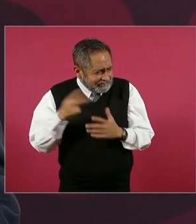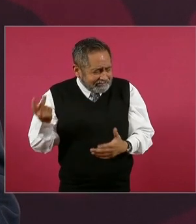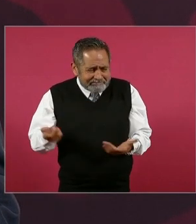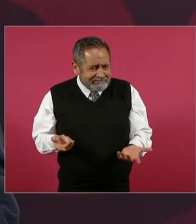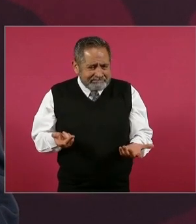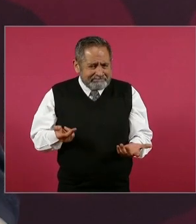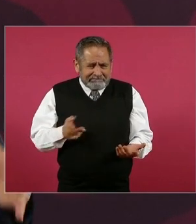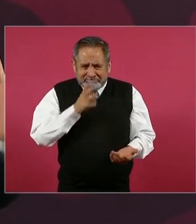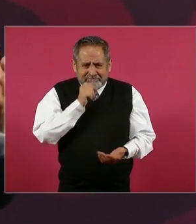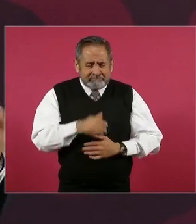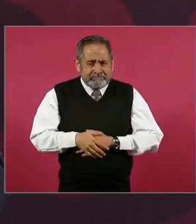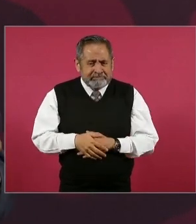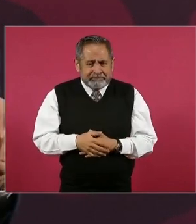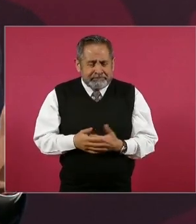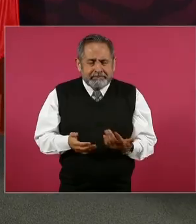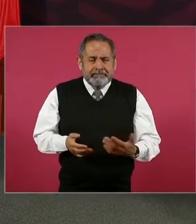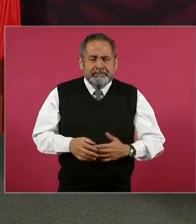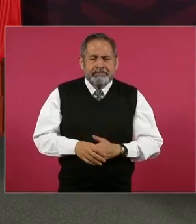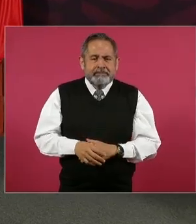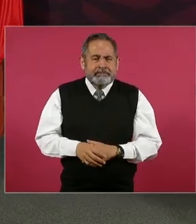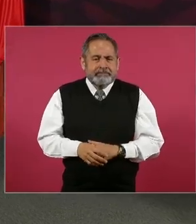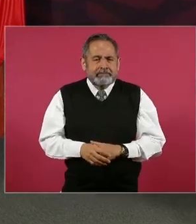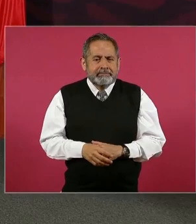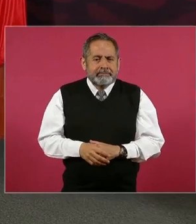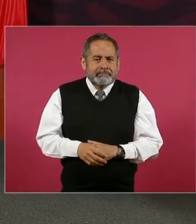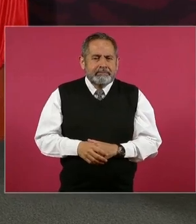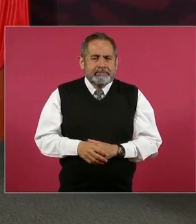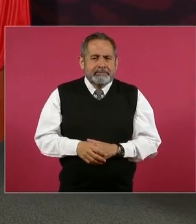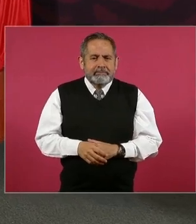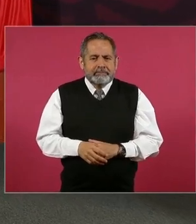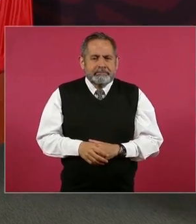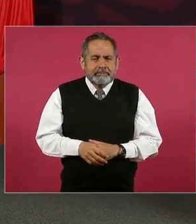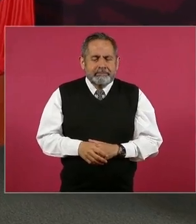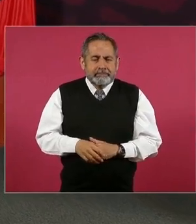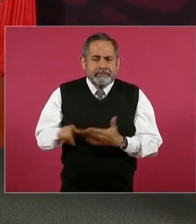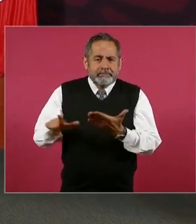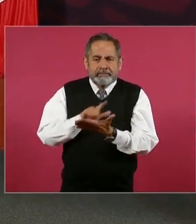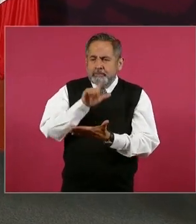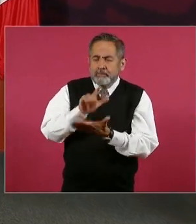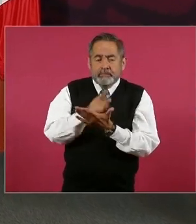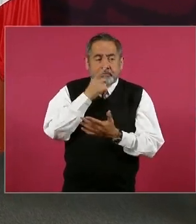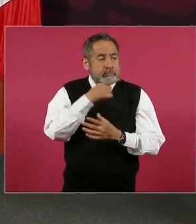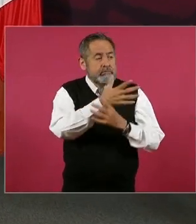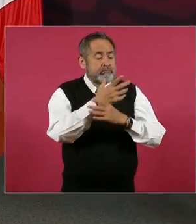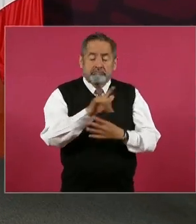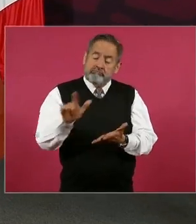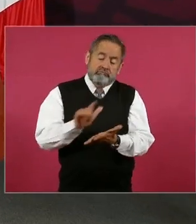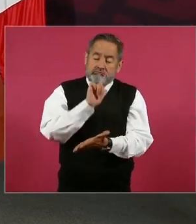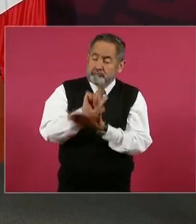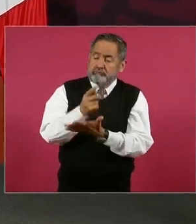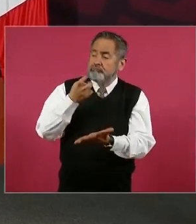político no es posible que digan la ley es la